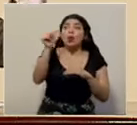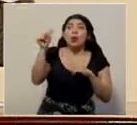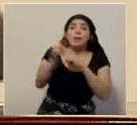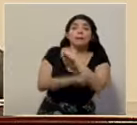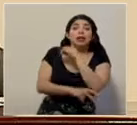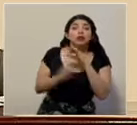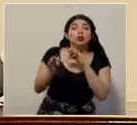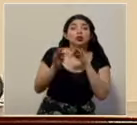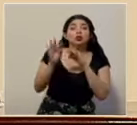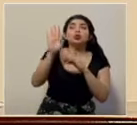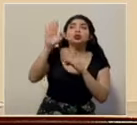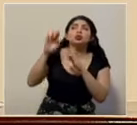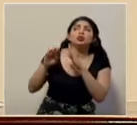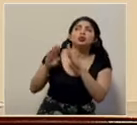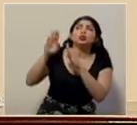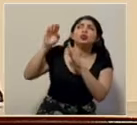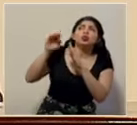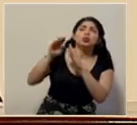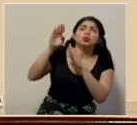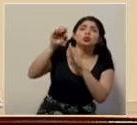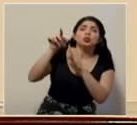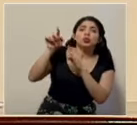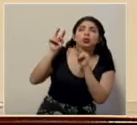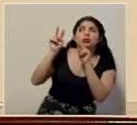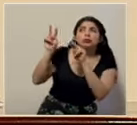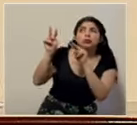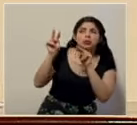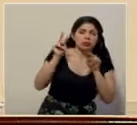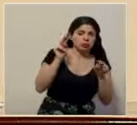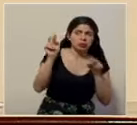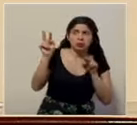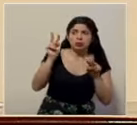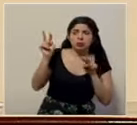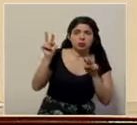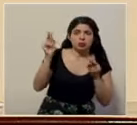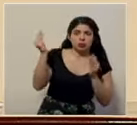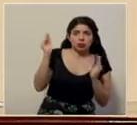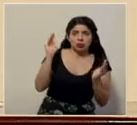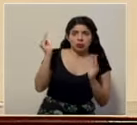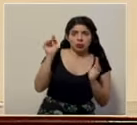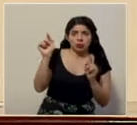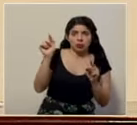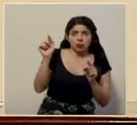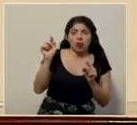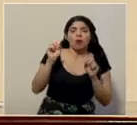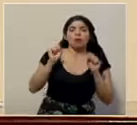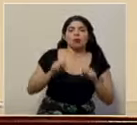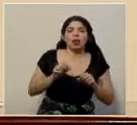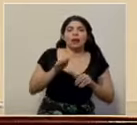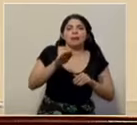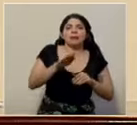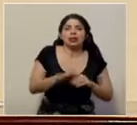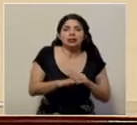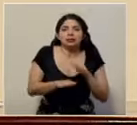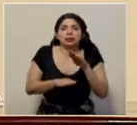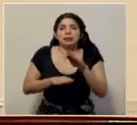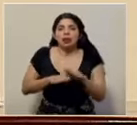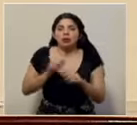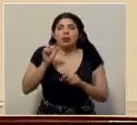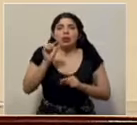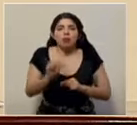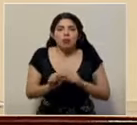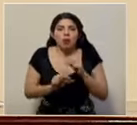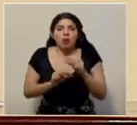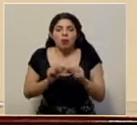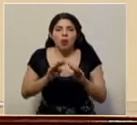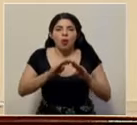de turistas a Costa Rica, nosotros vamos a poder ir dando estos pasos de forma gradual en nuevas